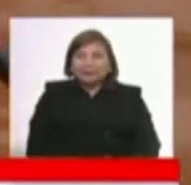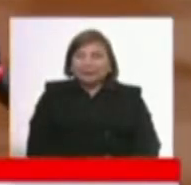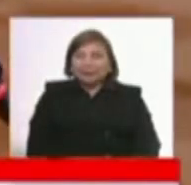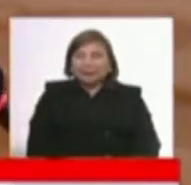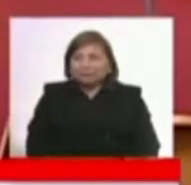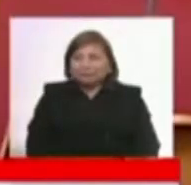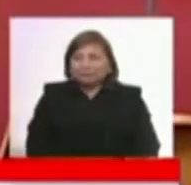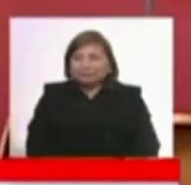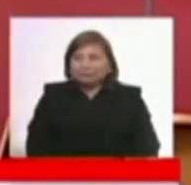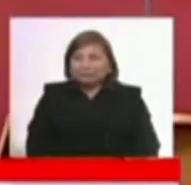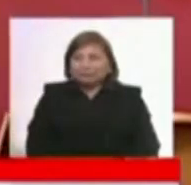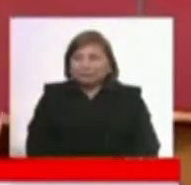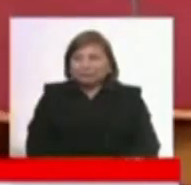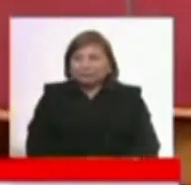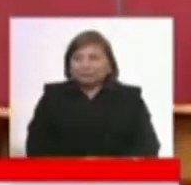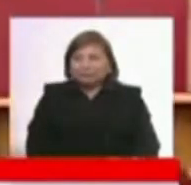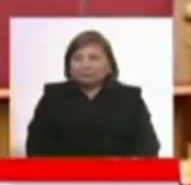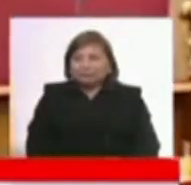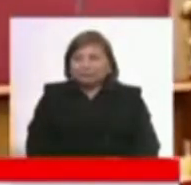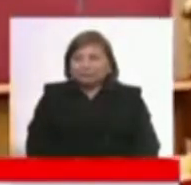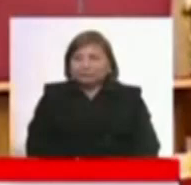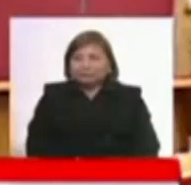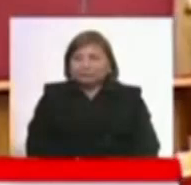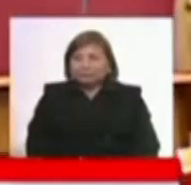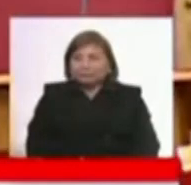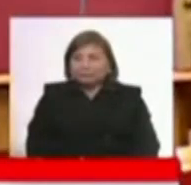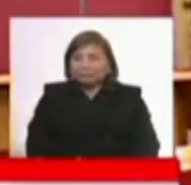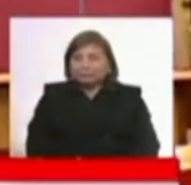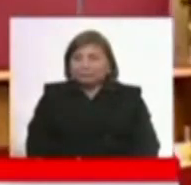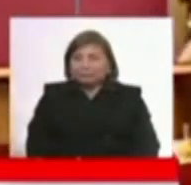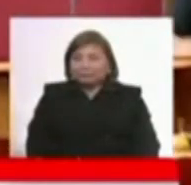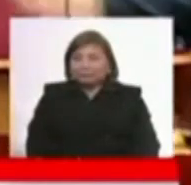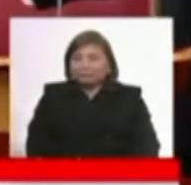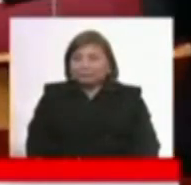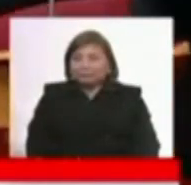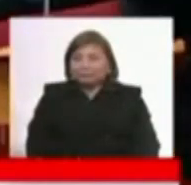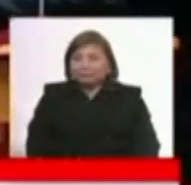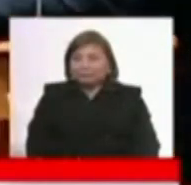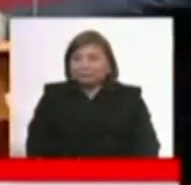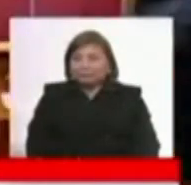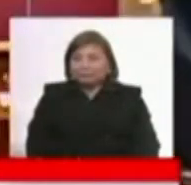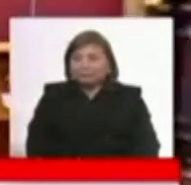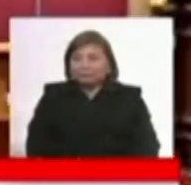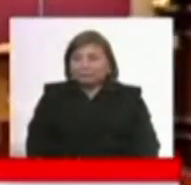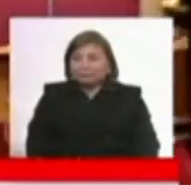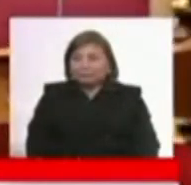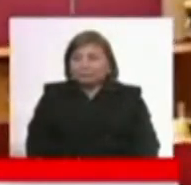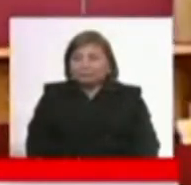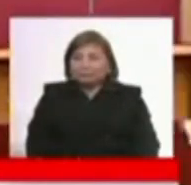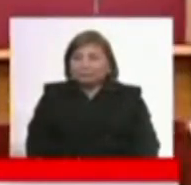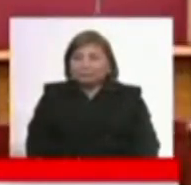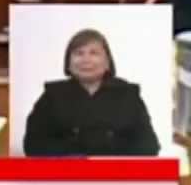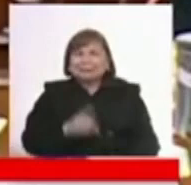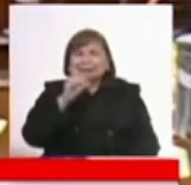momento algo curioso Y es que uno piensa que para estos tiempos ese tipo de cosas puede que ya no pasen